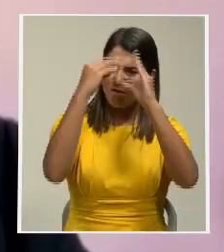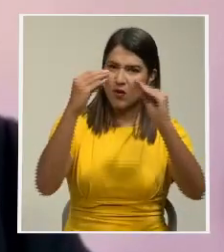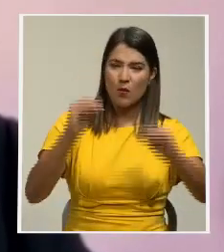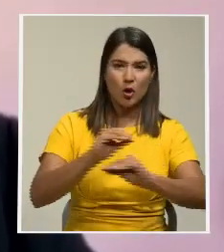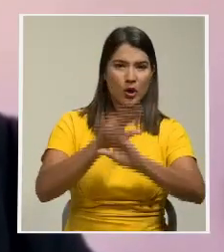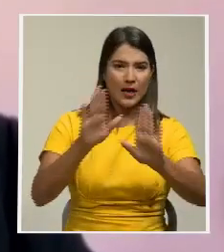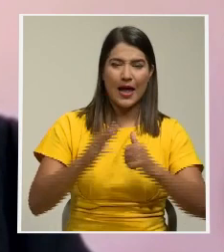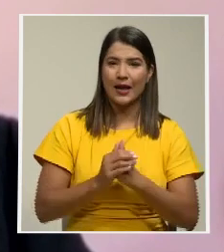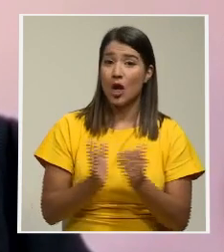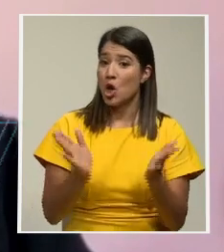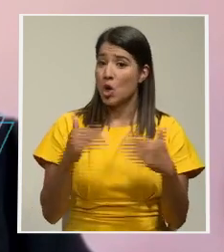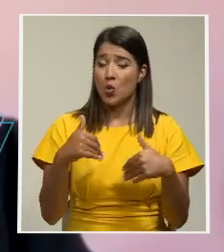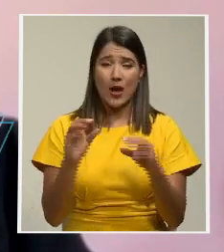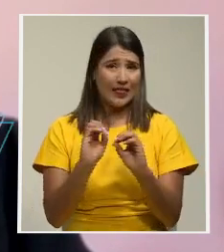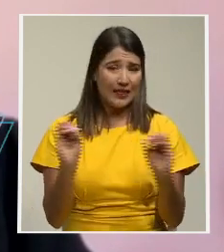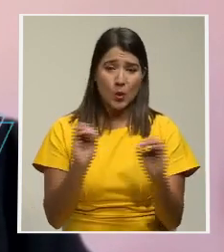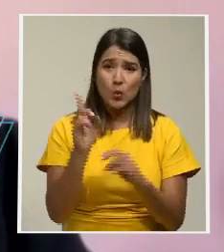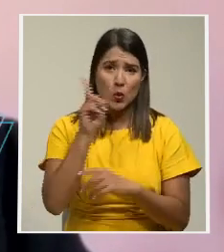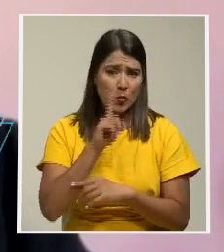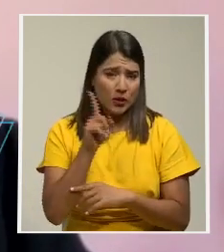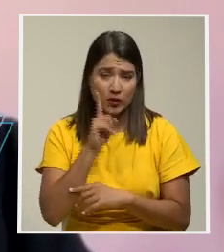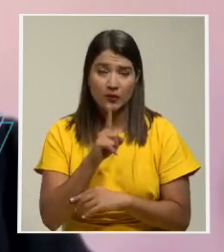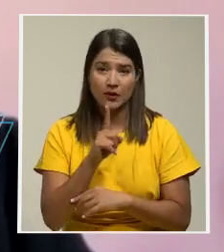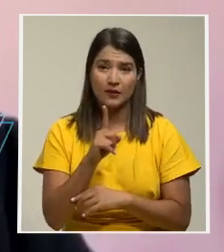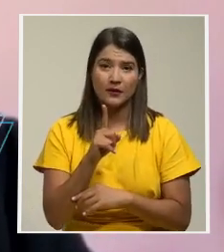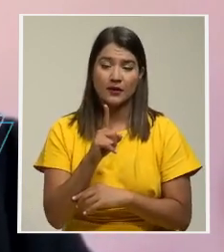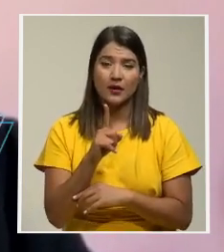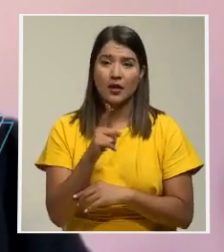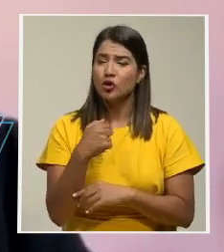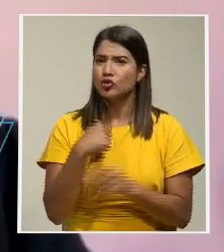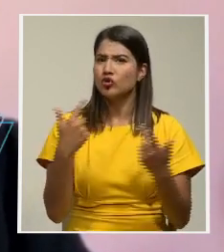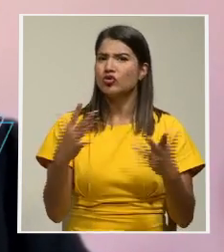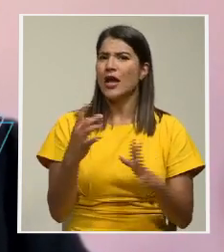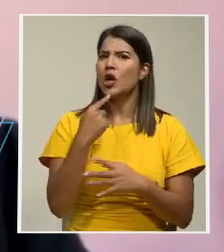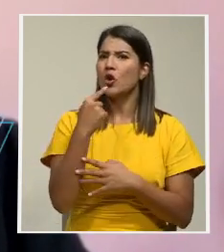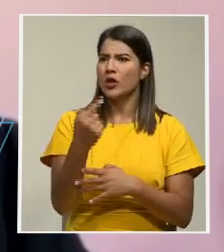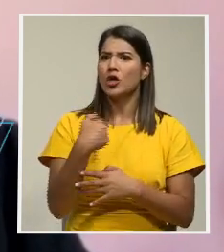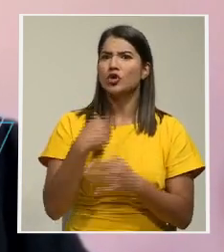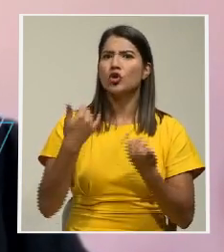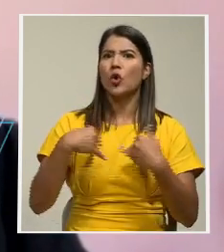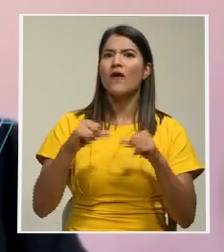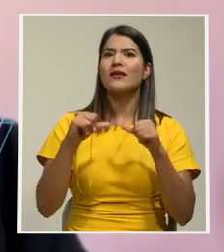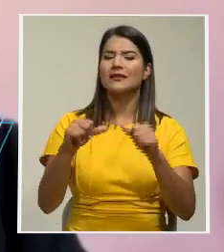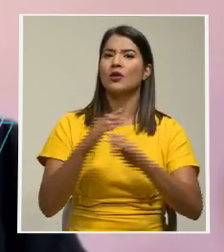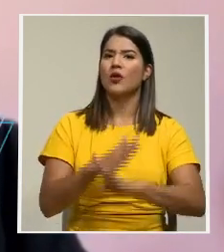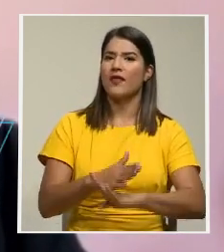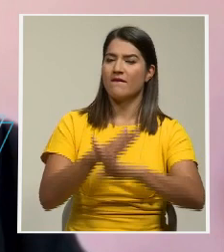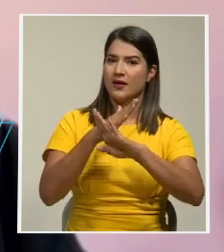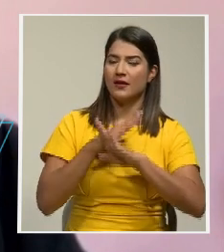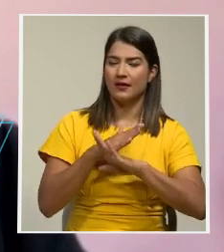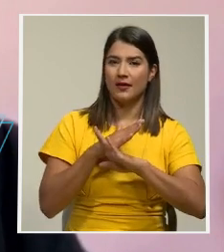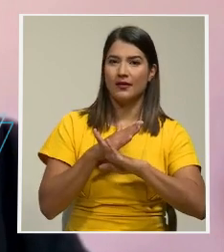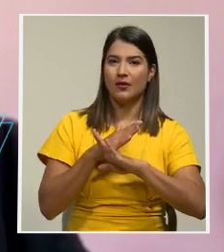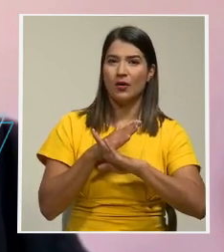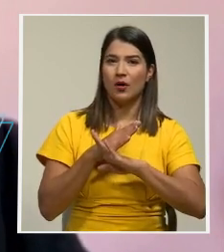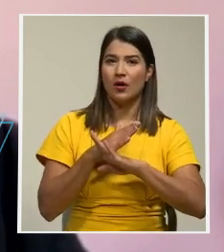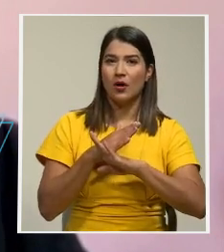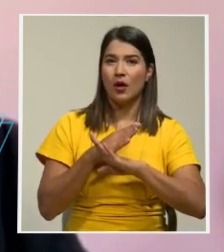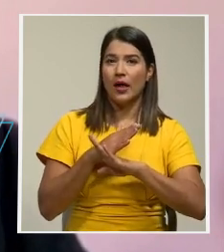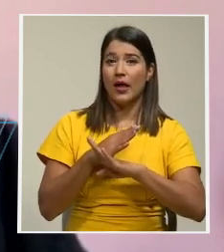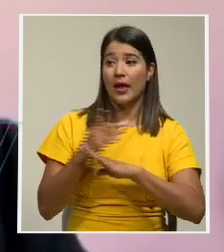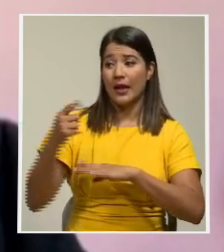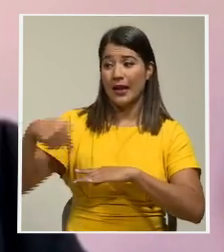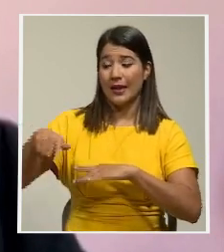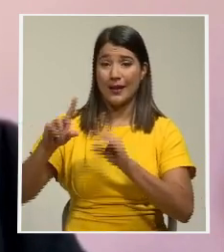eso no hay ningún maquillaje, definitivamente yo lo he dicho y lo sigo defendiendo por parte de Vigilancia